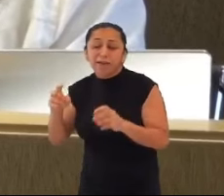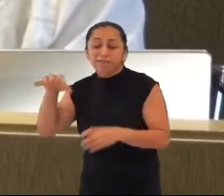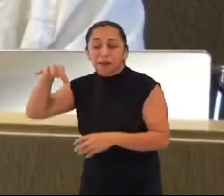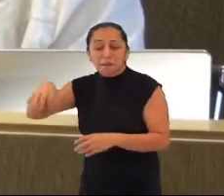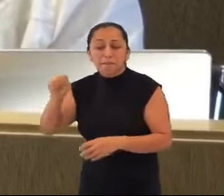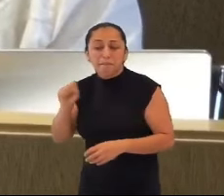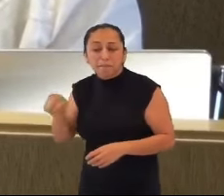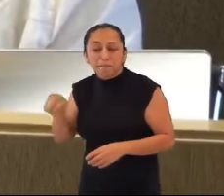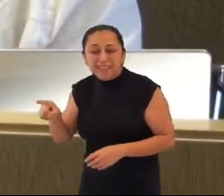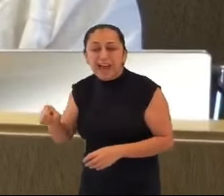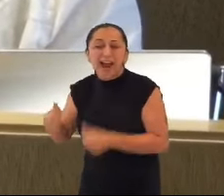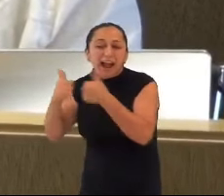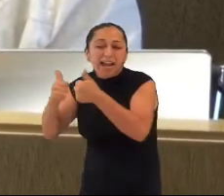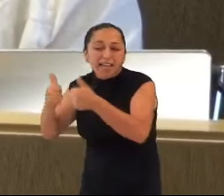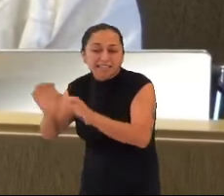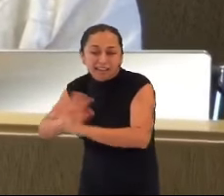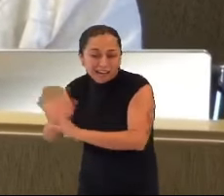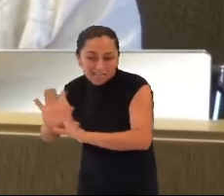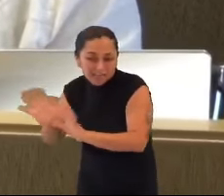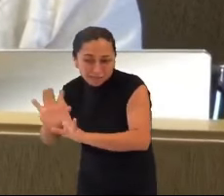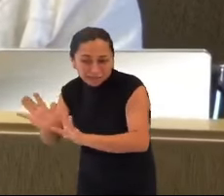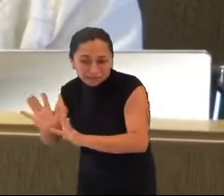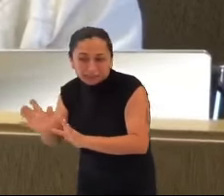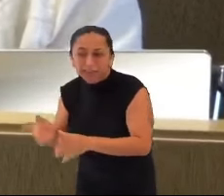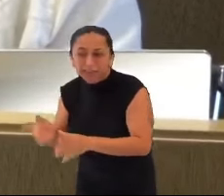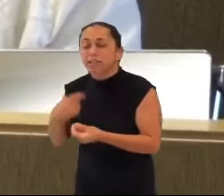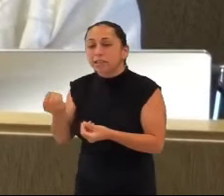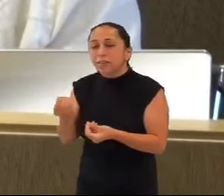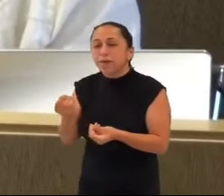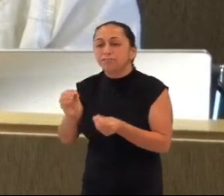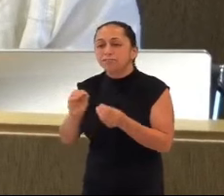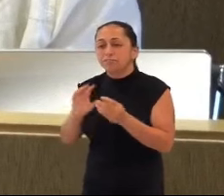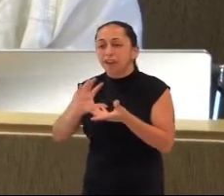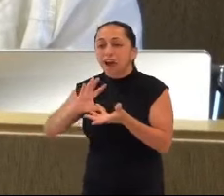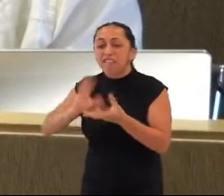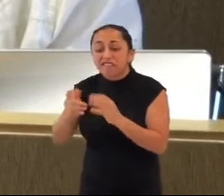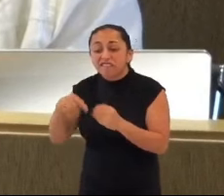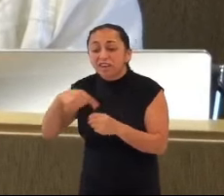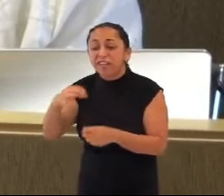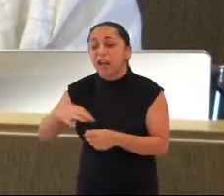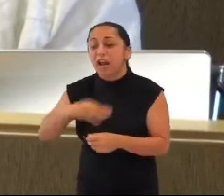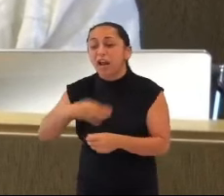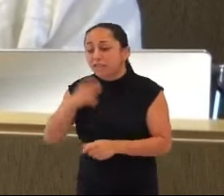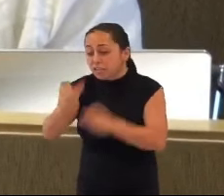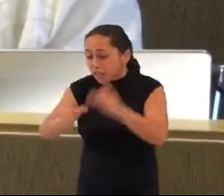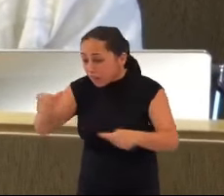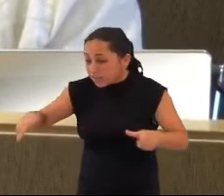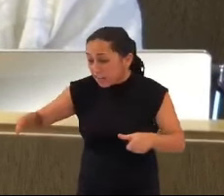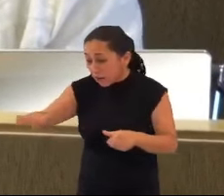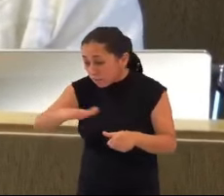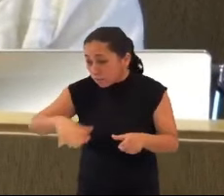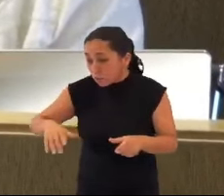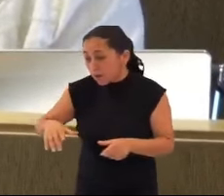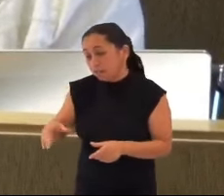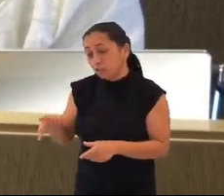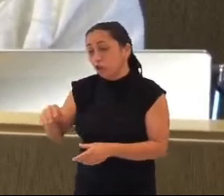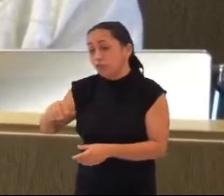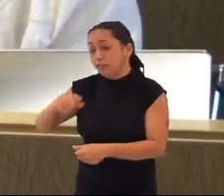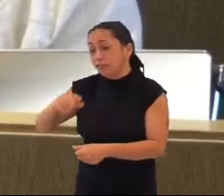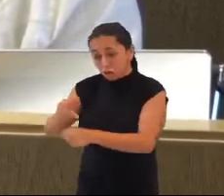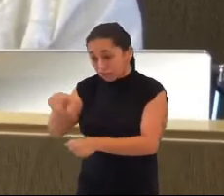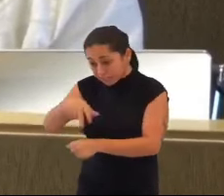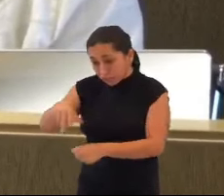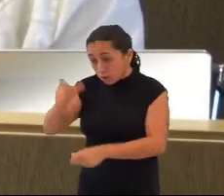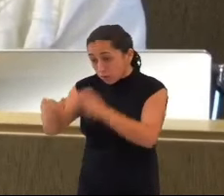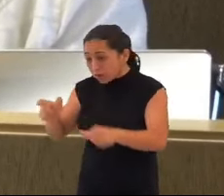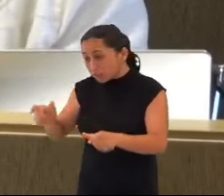ajena a lo que va a implicar y afectar la vida de una enorme proporción de la población riotercerense, que alcanza alrededor